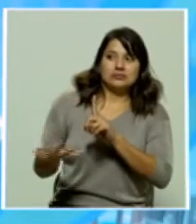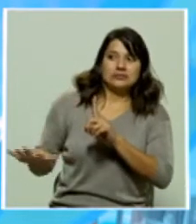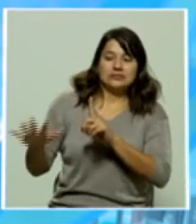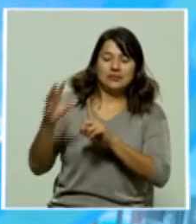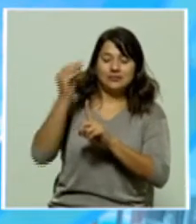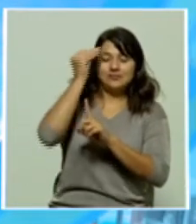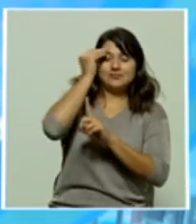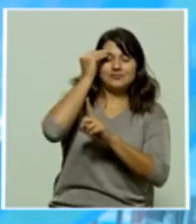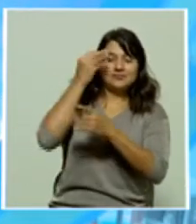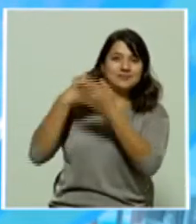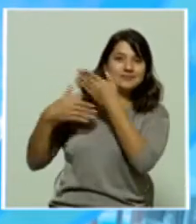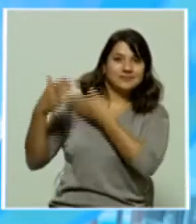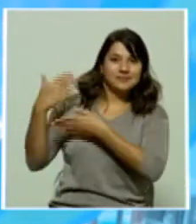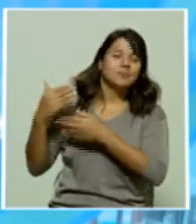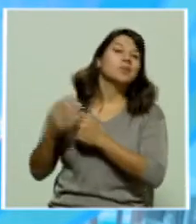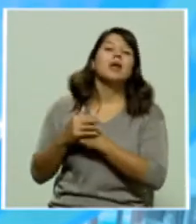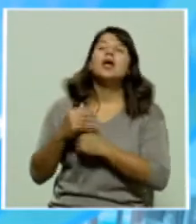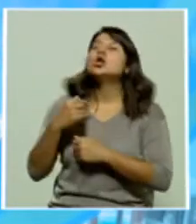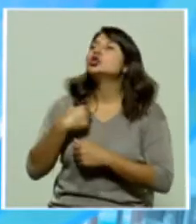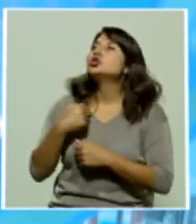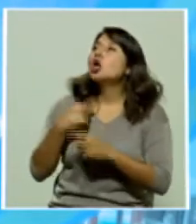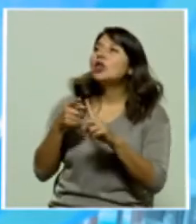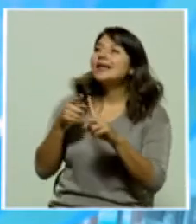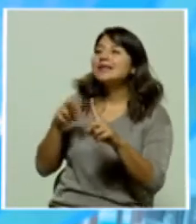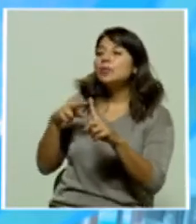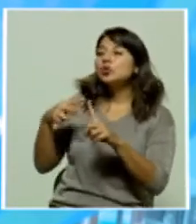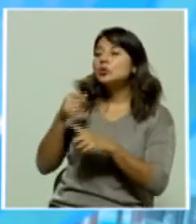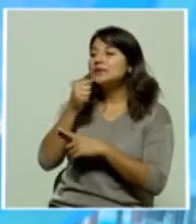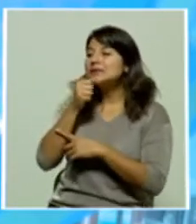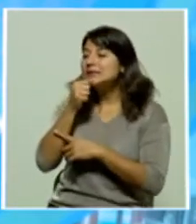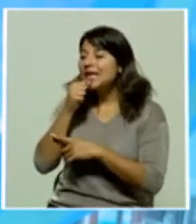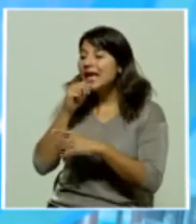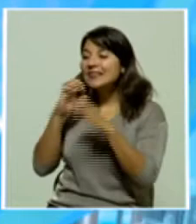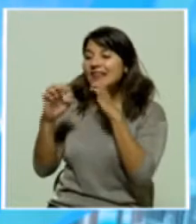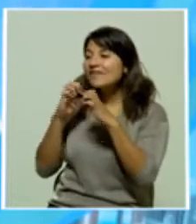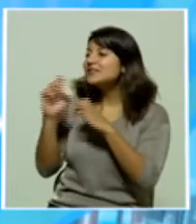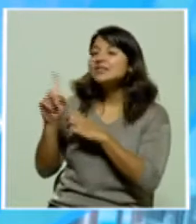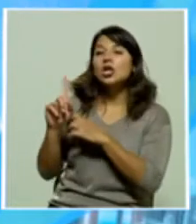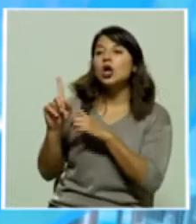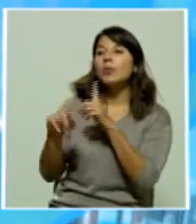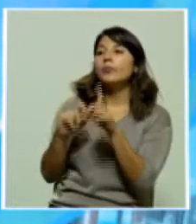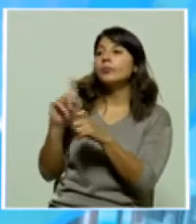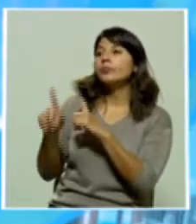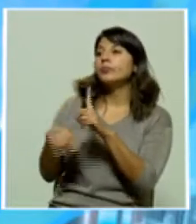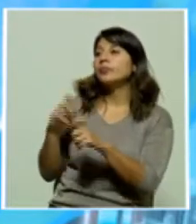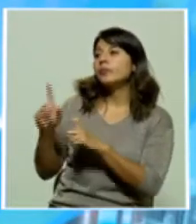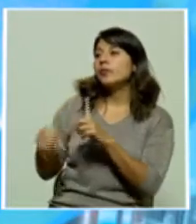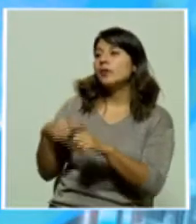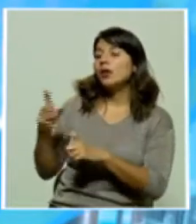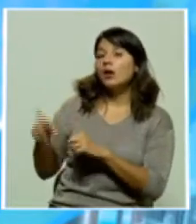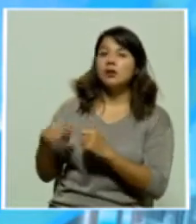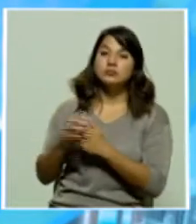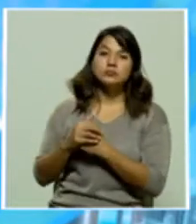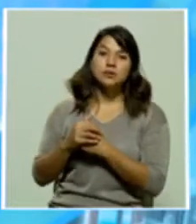vista periodístico, yo siempre he defendido que una entrevista no es un cuestionario, es decir, no es una colección de preguntas que vos te sentás a hacer,